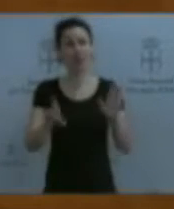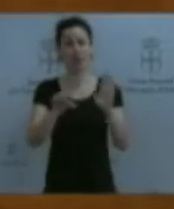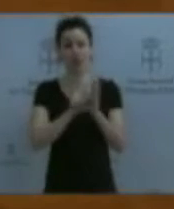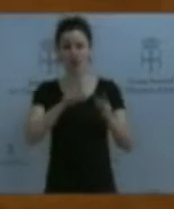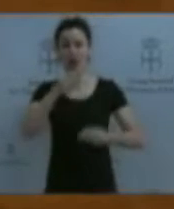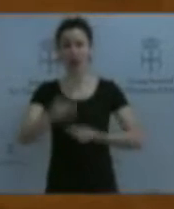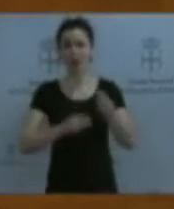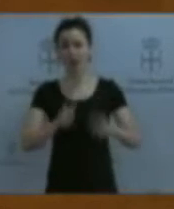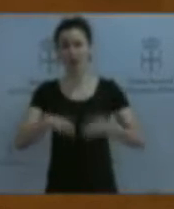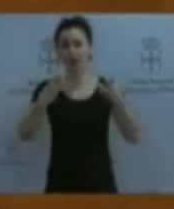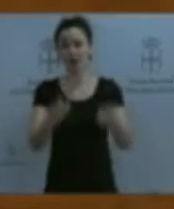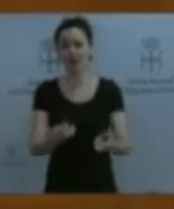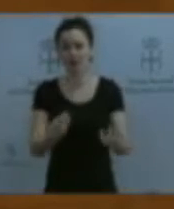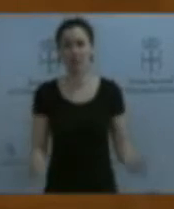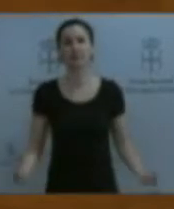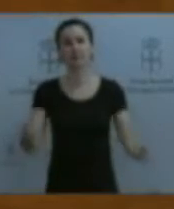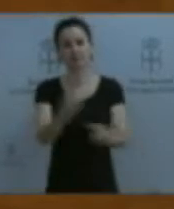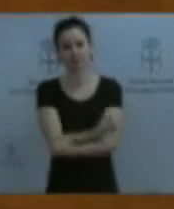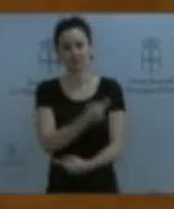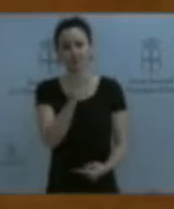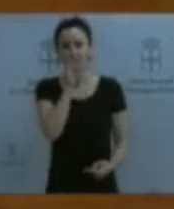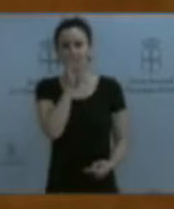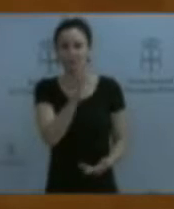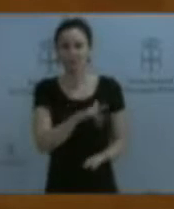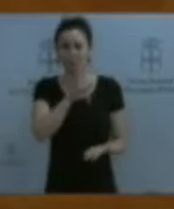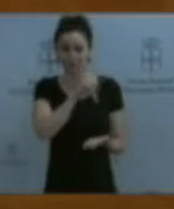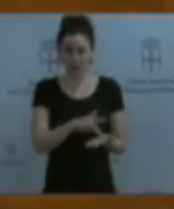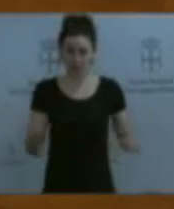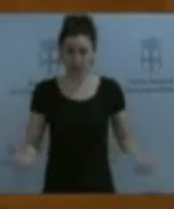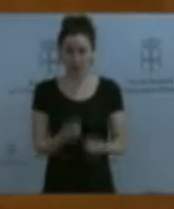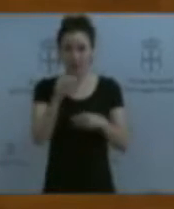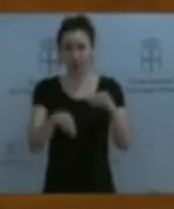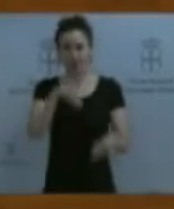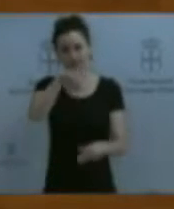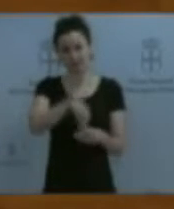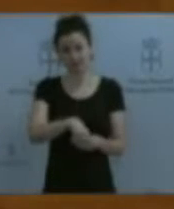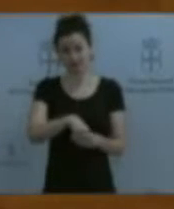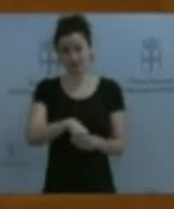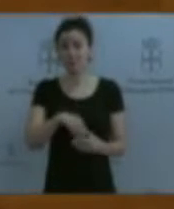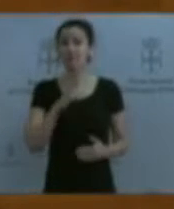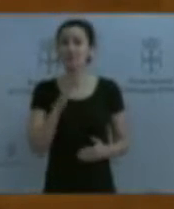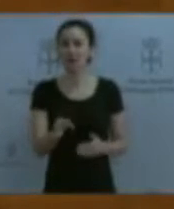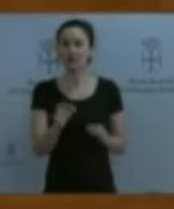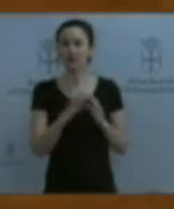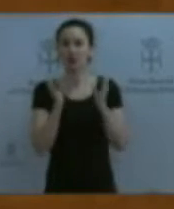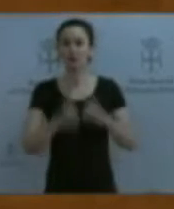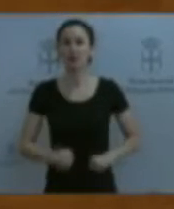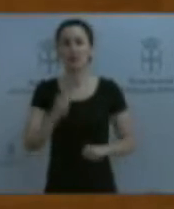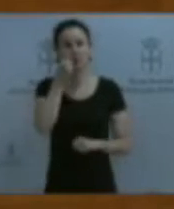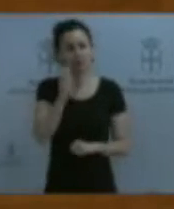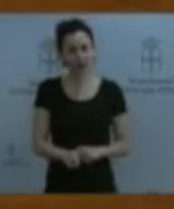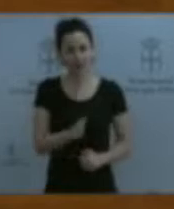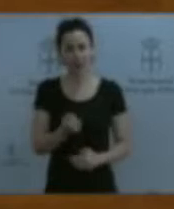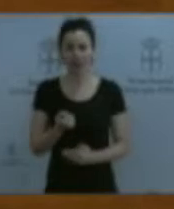sucede con esta reforma, en el sentido contrario de lo prometido durante la campaña electoral y, por si fuera poco, del acuerdo con el que Javier Fernández logró los